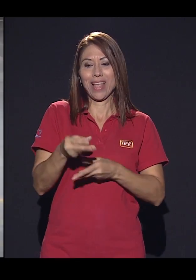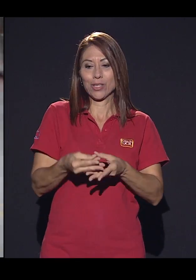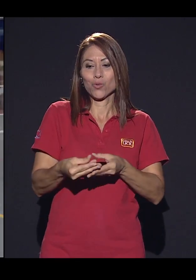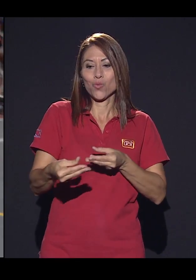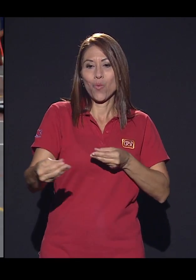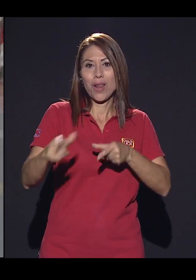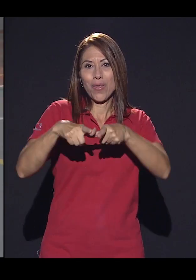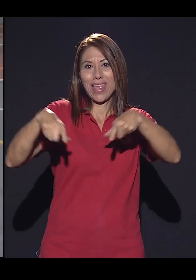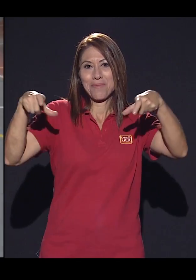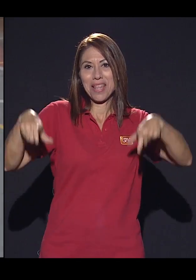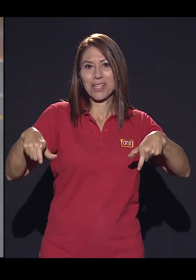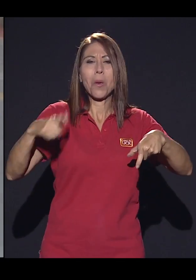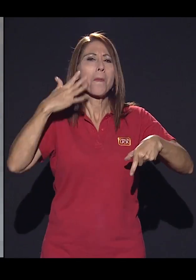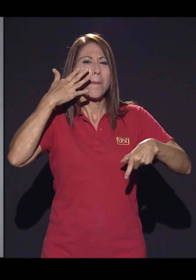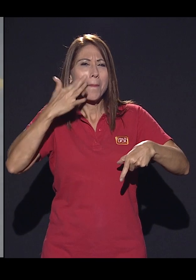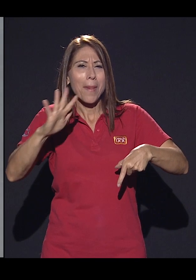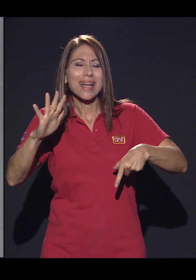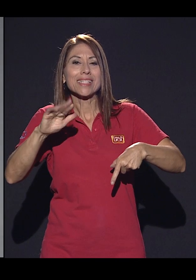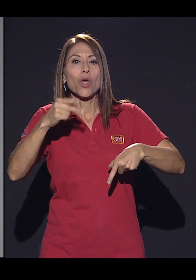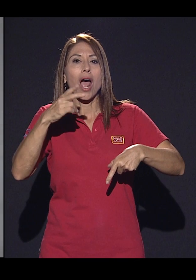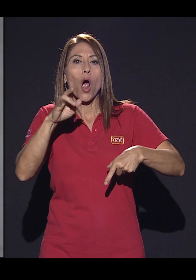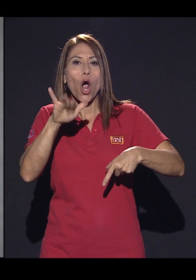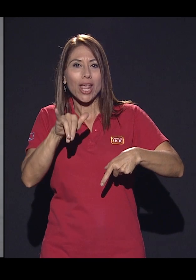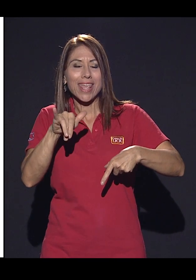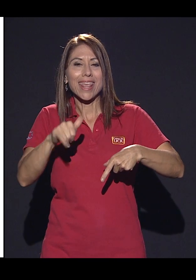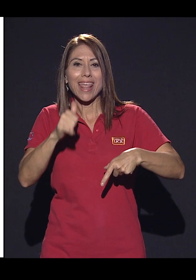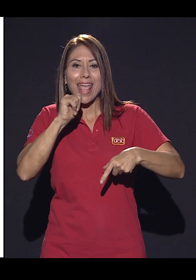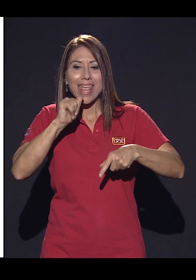que era casi parecido al hockey de hielo.